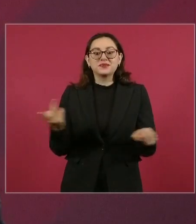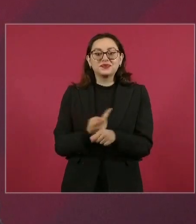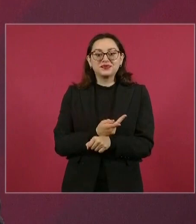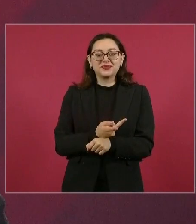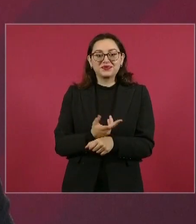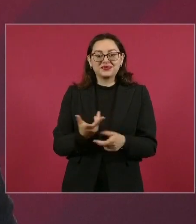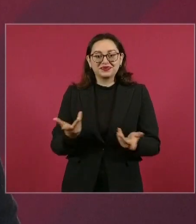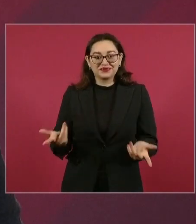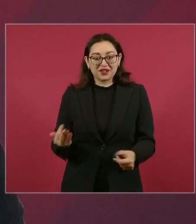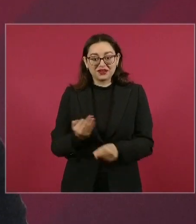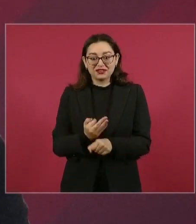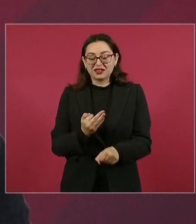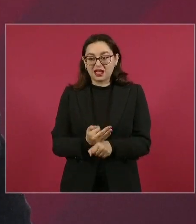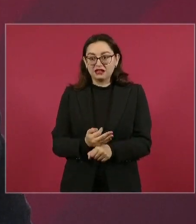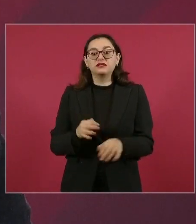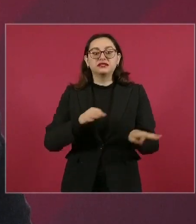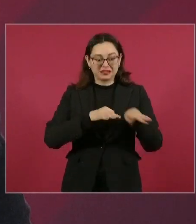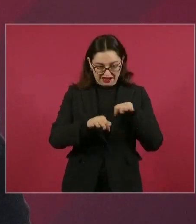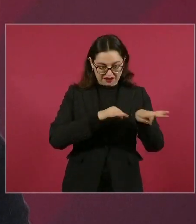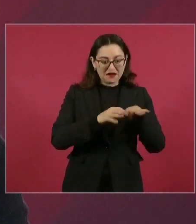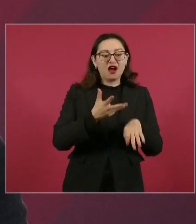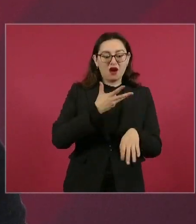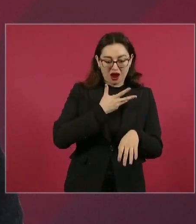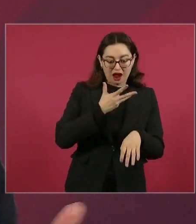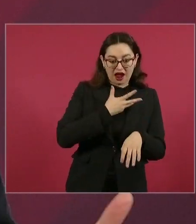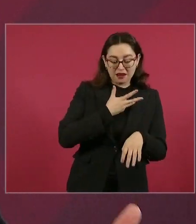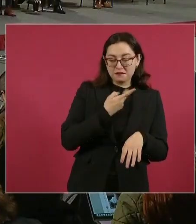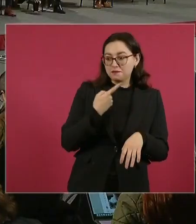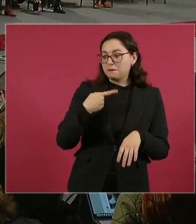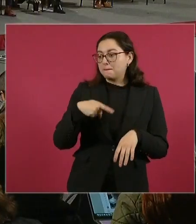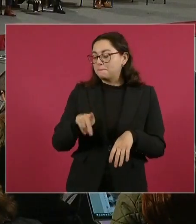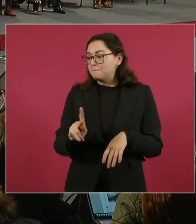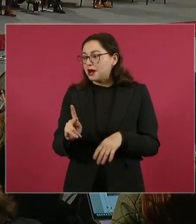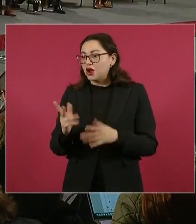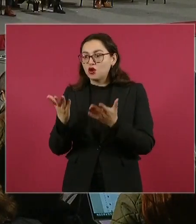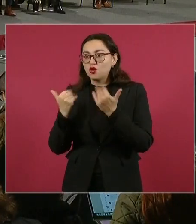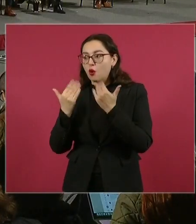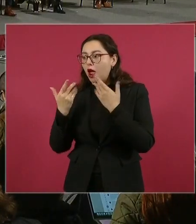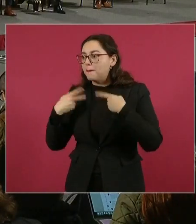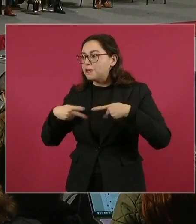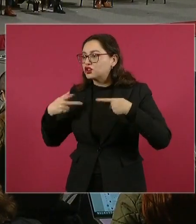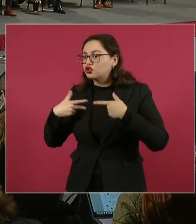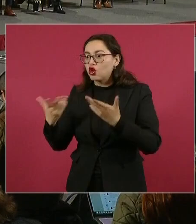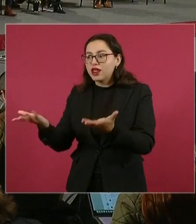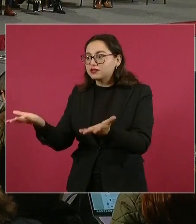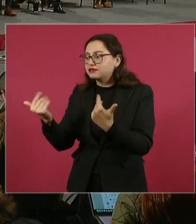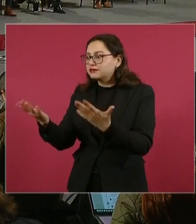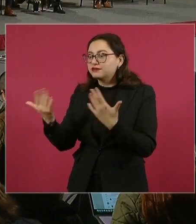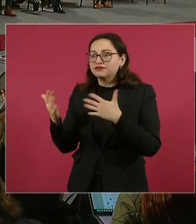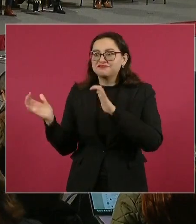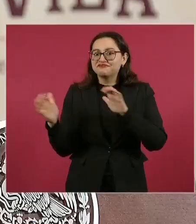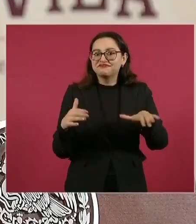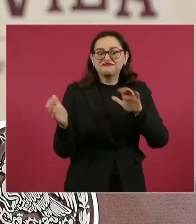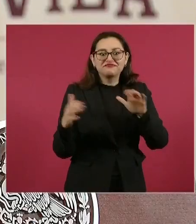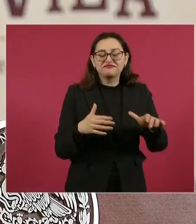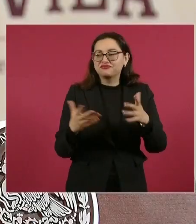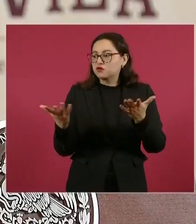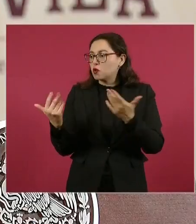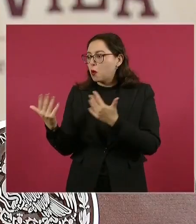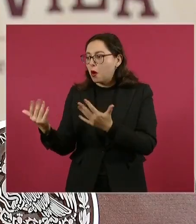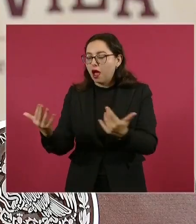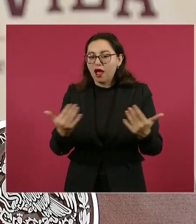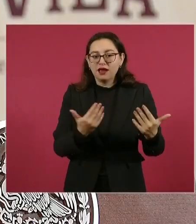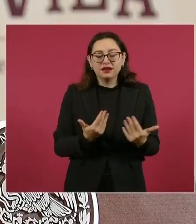mínimo histórico en el en el desempleo el 2% estamos entre los cinco países de desempleo este a nivel